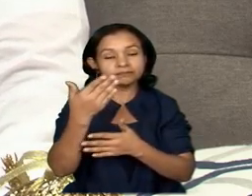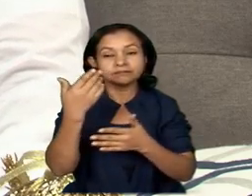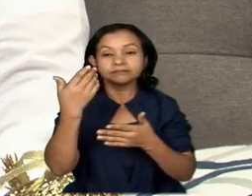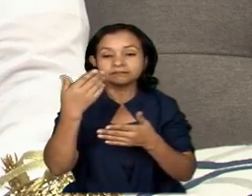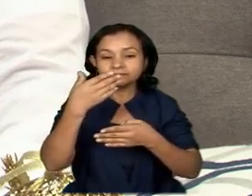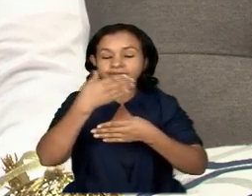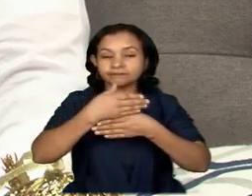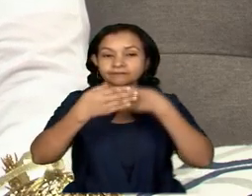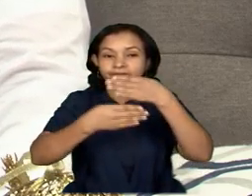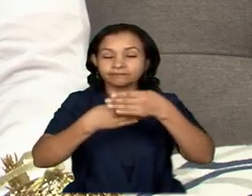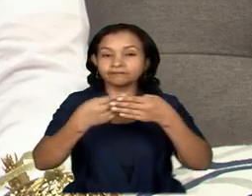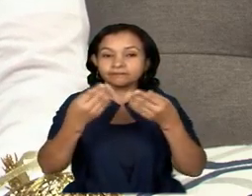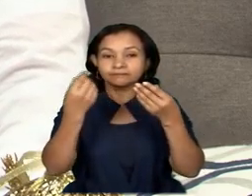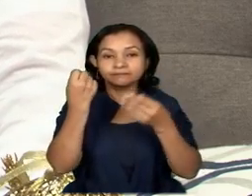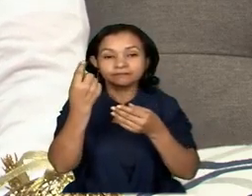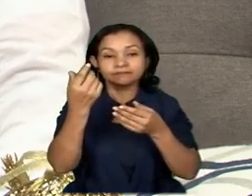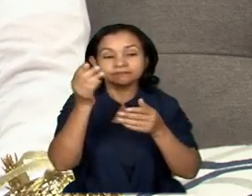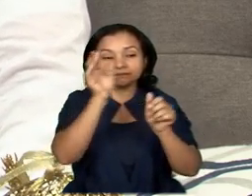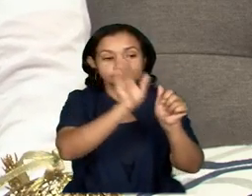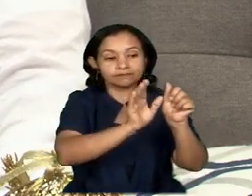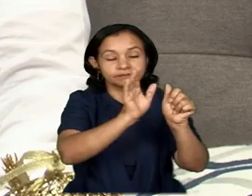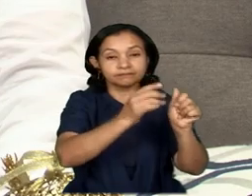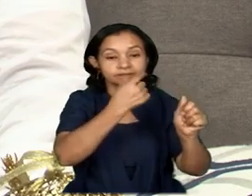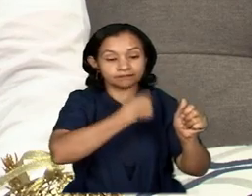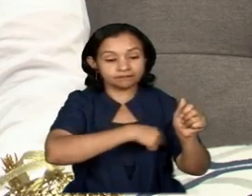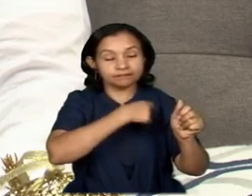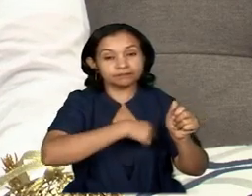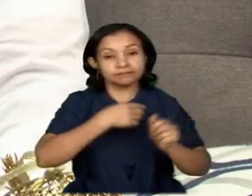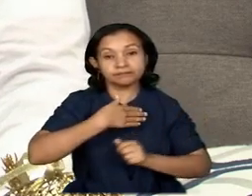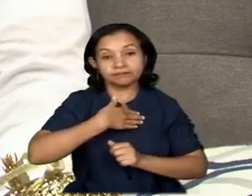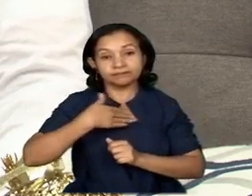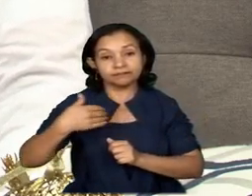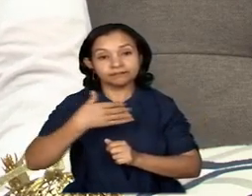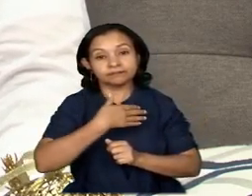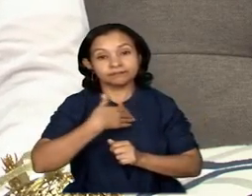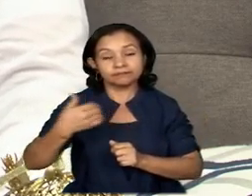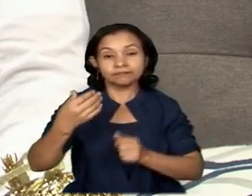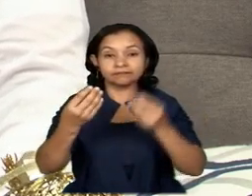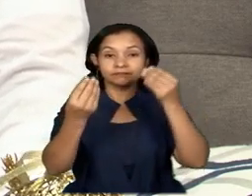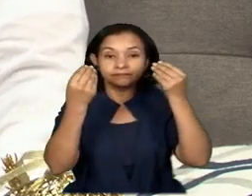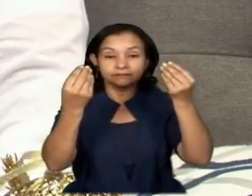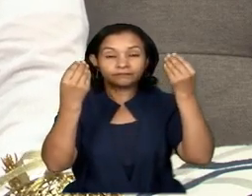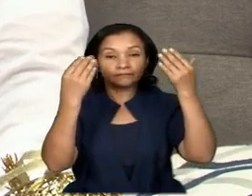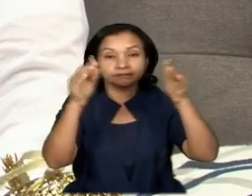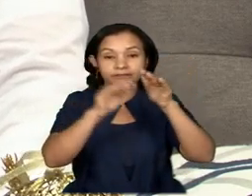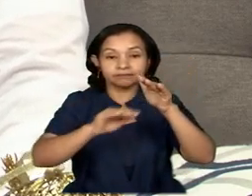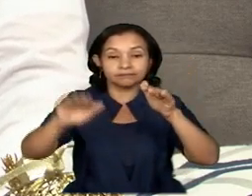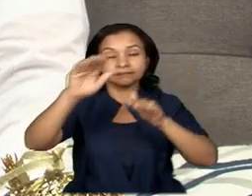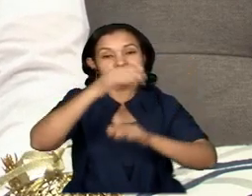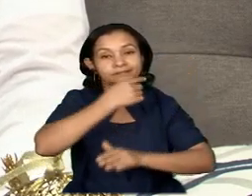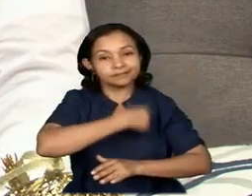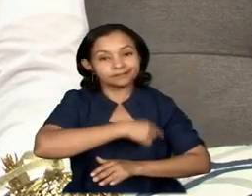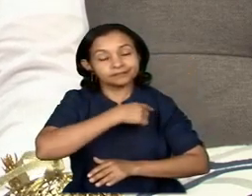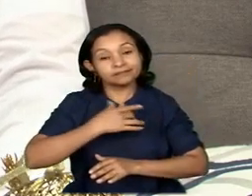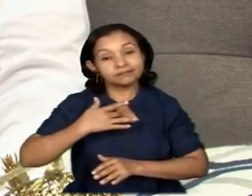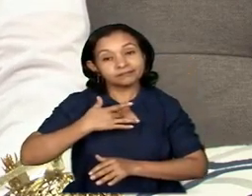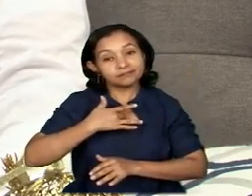infraestructura, ¿verdad? Por cada centro que estamos mejorando existen una cantidad superior de centros que